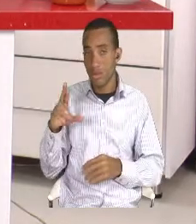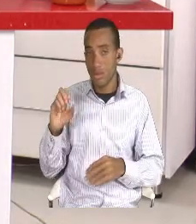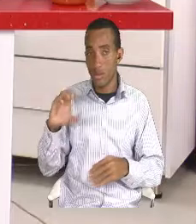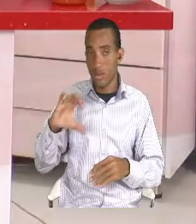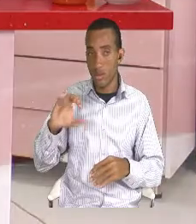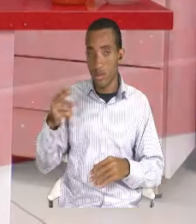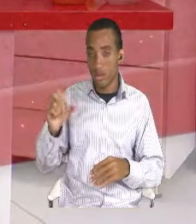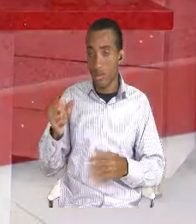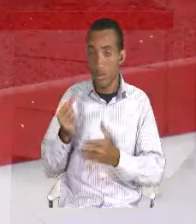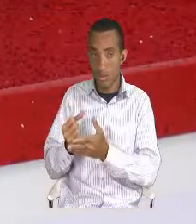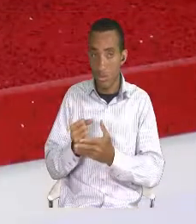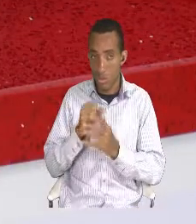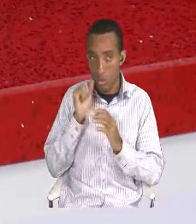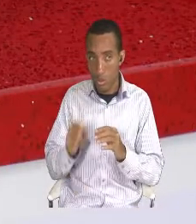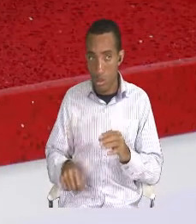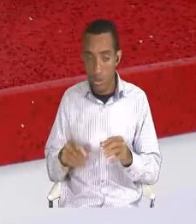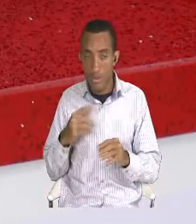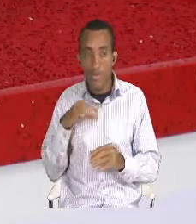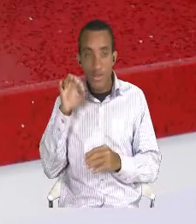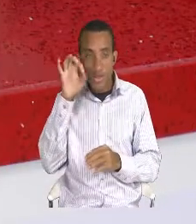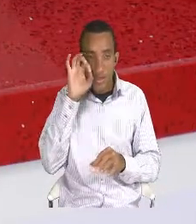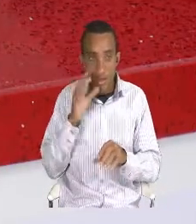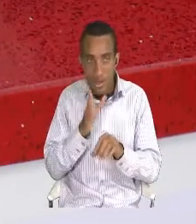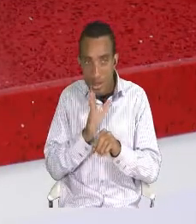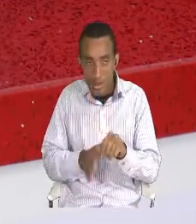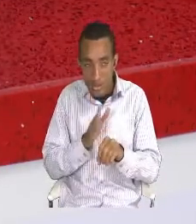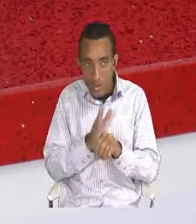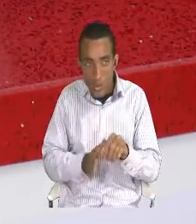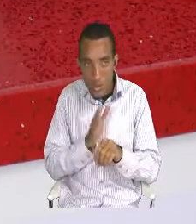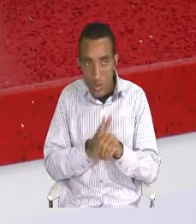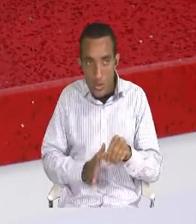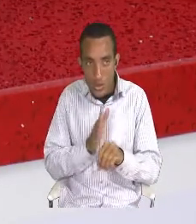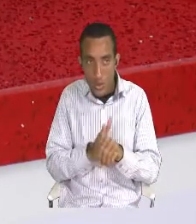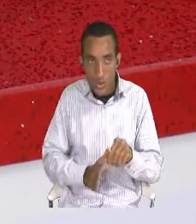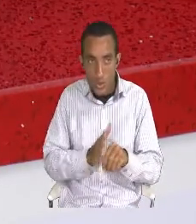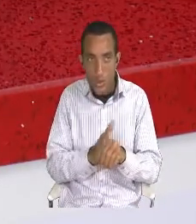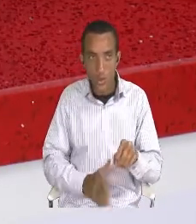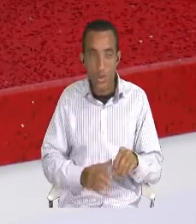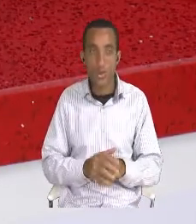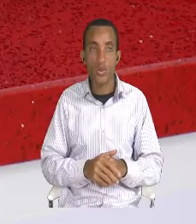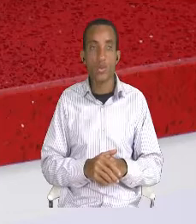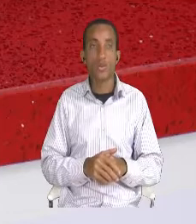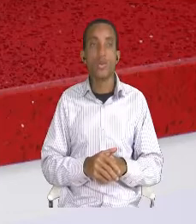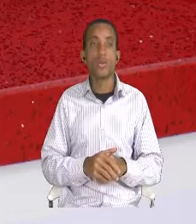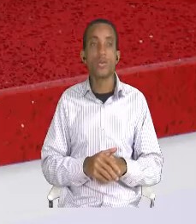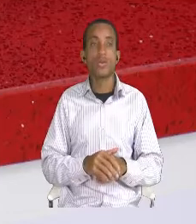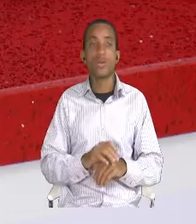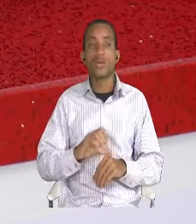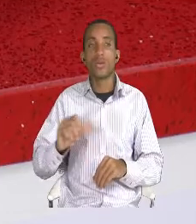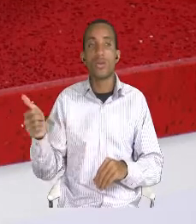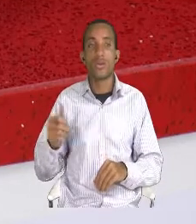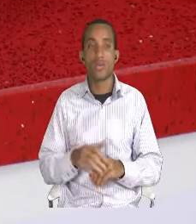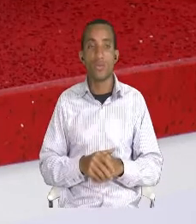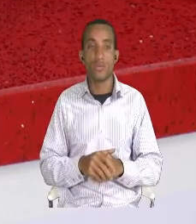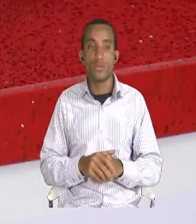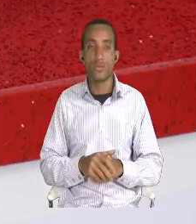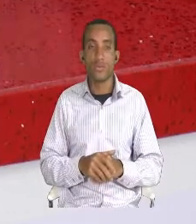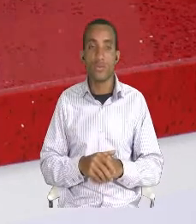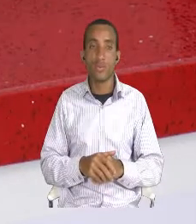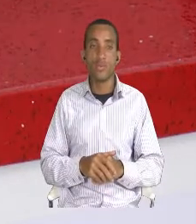colaborar tomate. La señorita emperatriz es la que va a hacer su corte el día de hoy. Si quiere, ¿me permites el otro tomate, Rochi? Sí, claro que sí. Permítame. ¿Lo